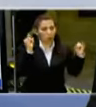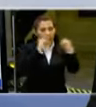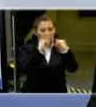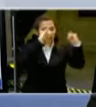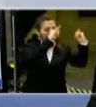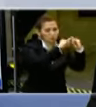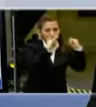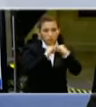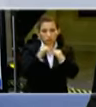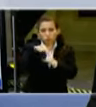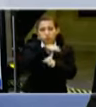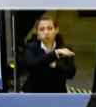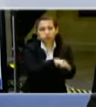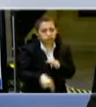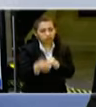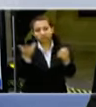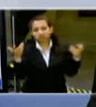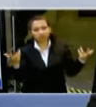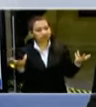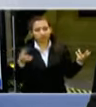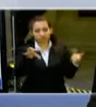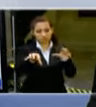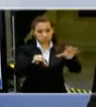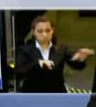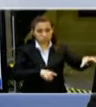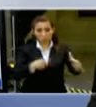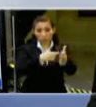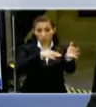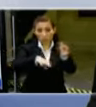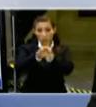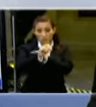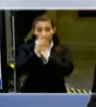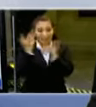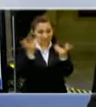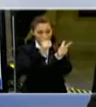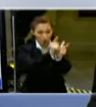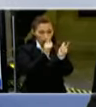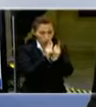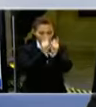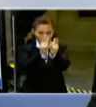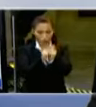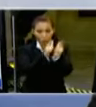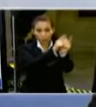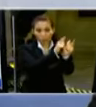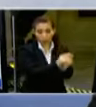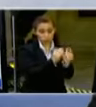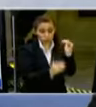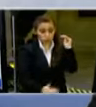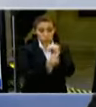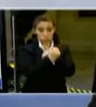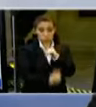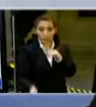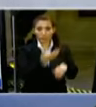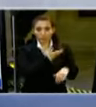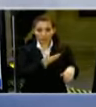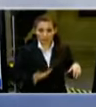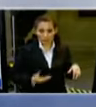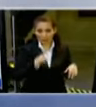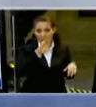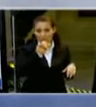institucionalización. Tenemos un problema, a finales de los 90 habíamos creado un grupo de contacto de alto nivel. El presidente